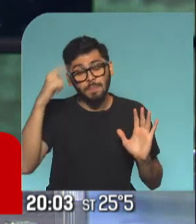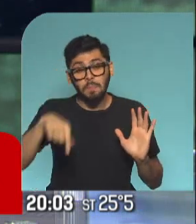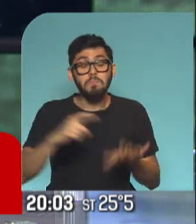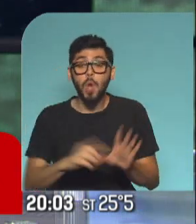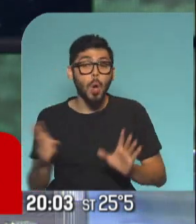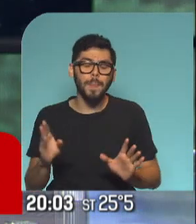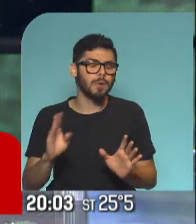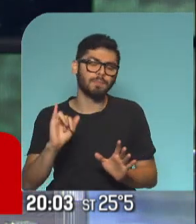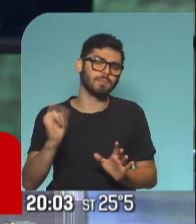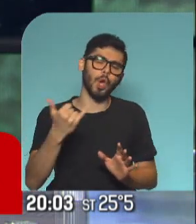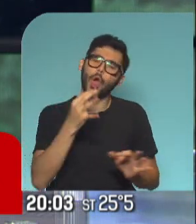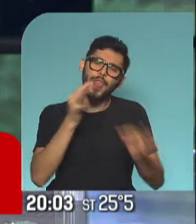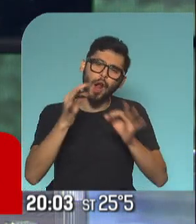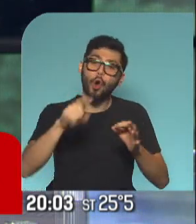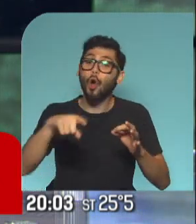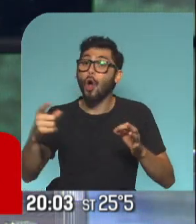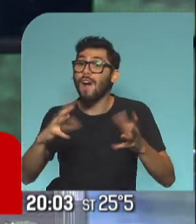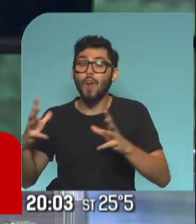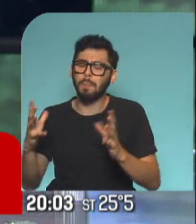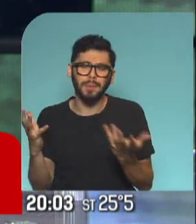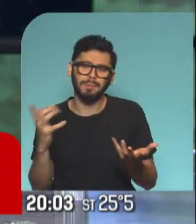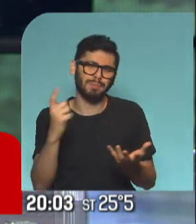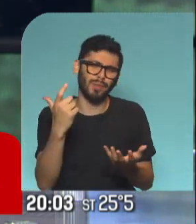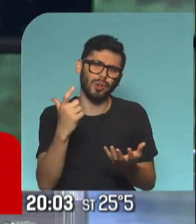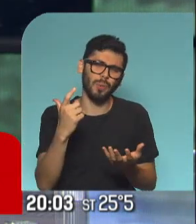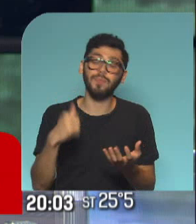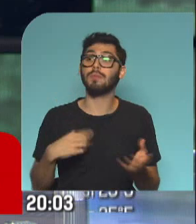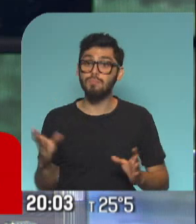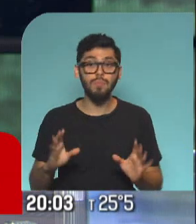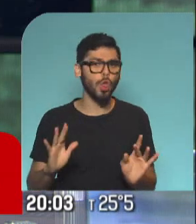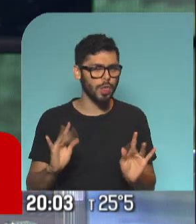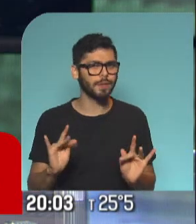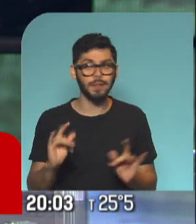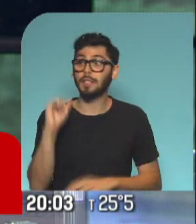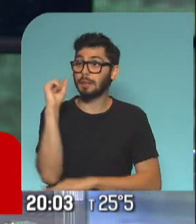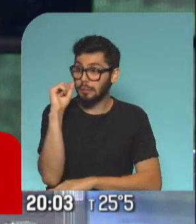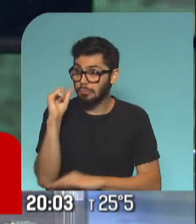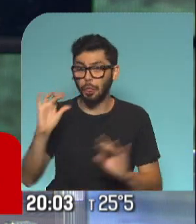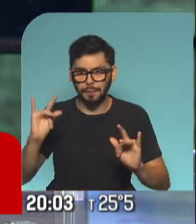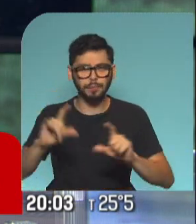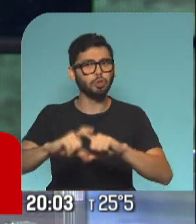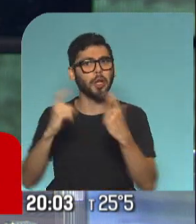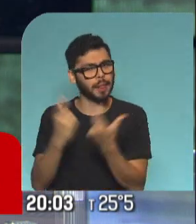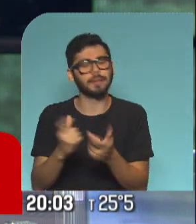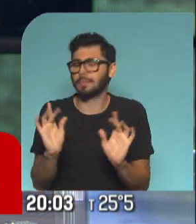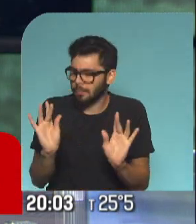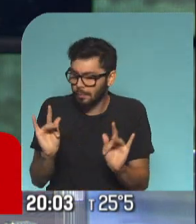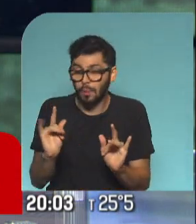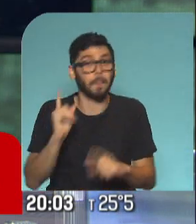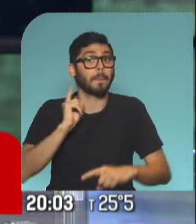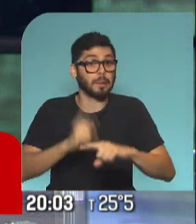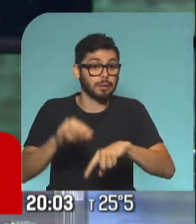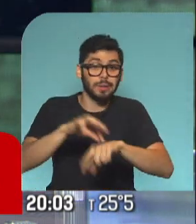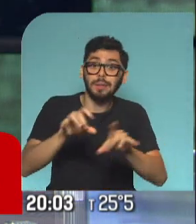no hay otra fórmula estamos en un contexto difícil económico social y con esta pandemia que